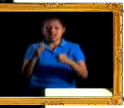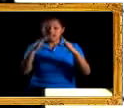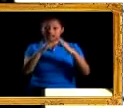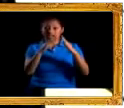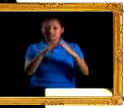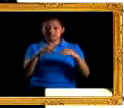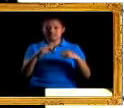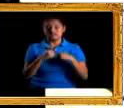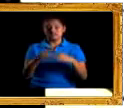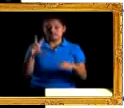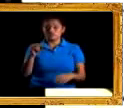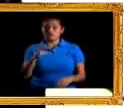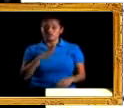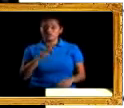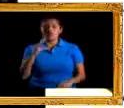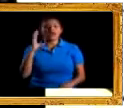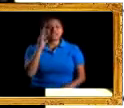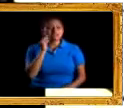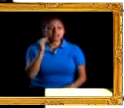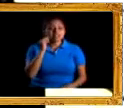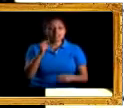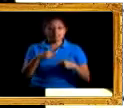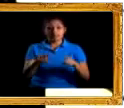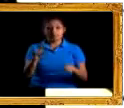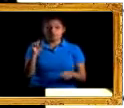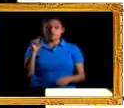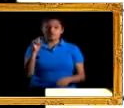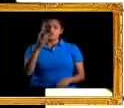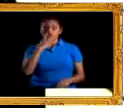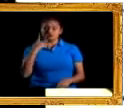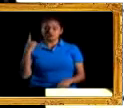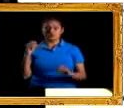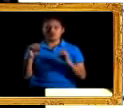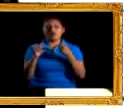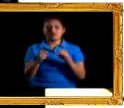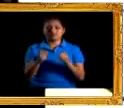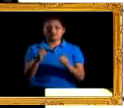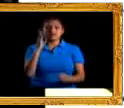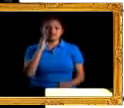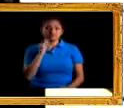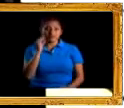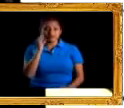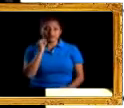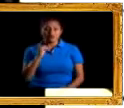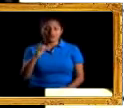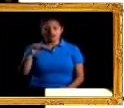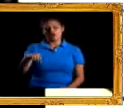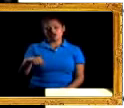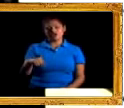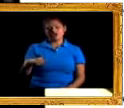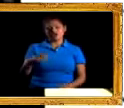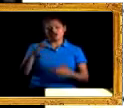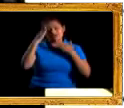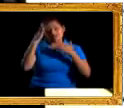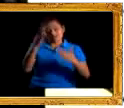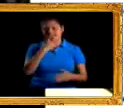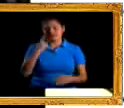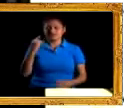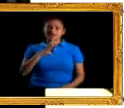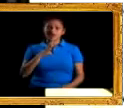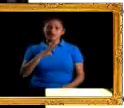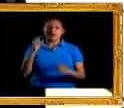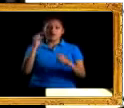Cristo, viene y cubre a su propio hijo para que se vuelva experto. Y yo, gracias a Dios, tengo padre